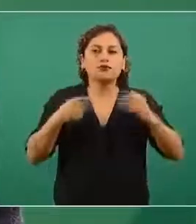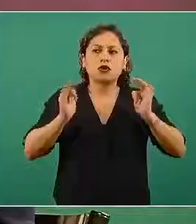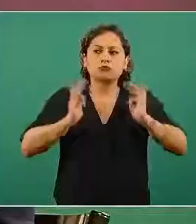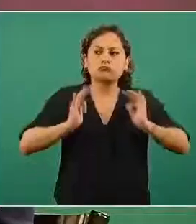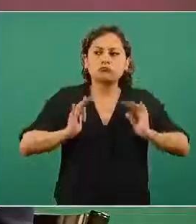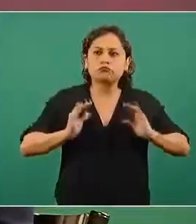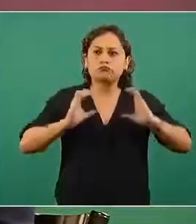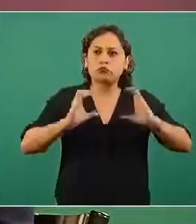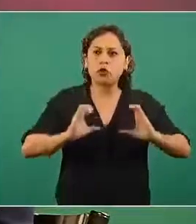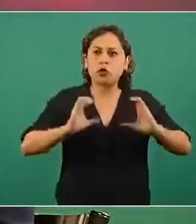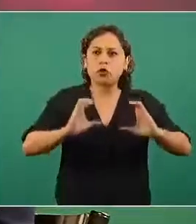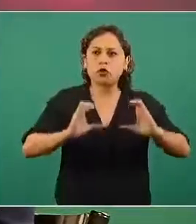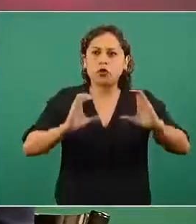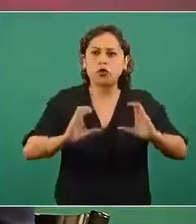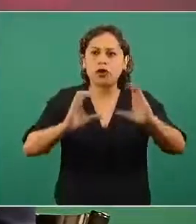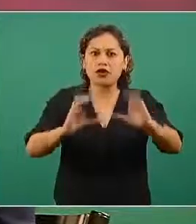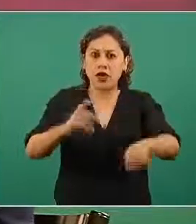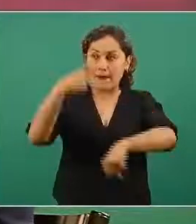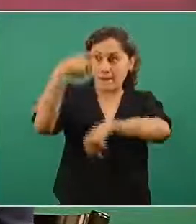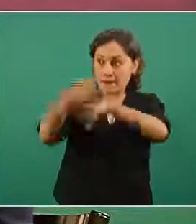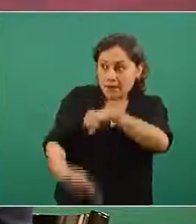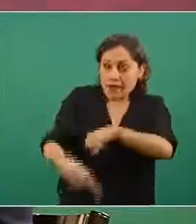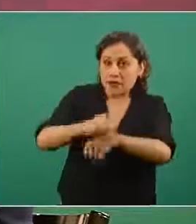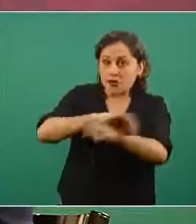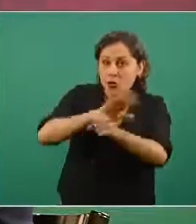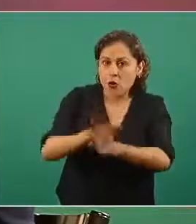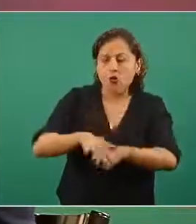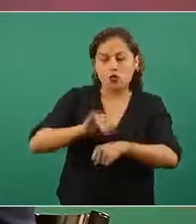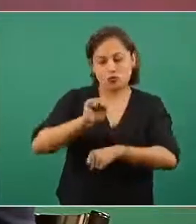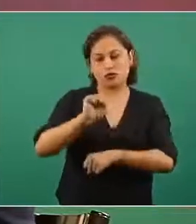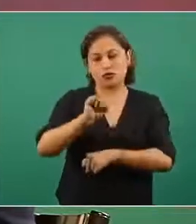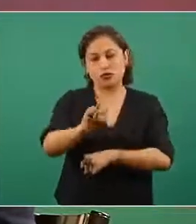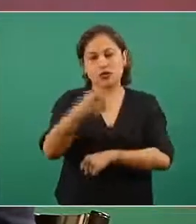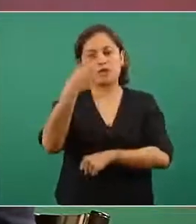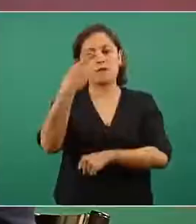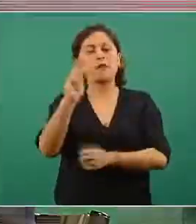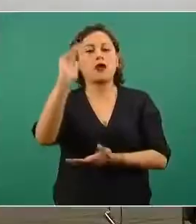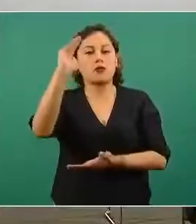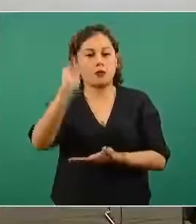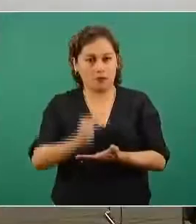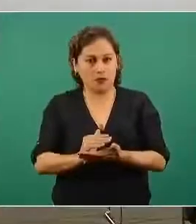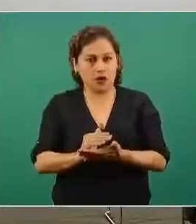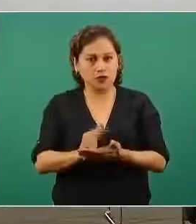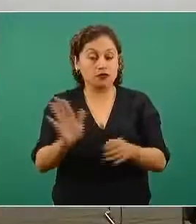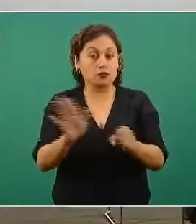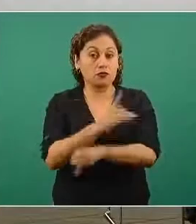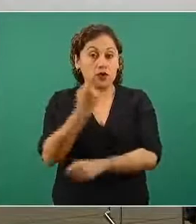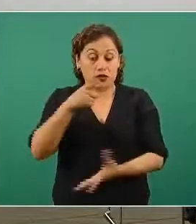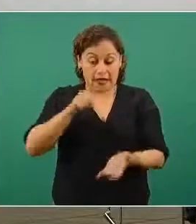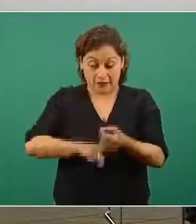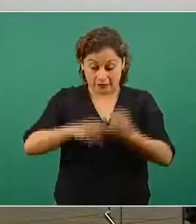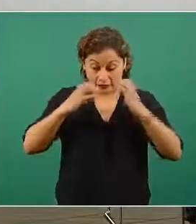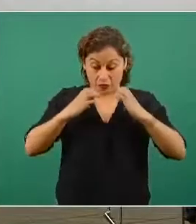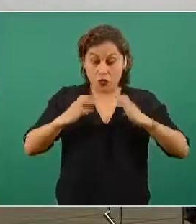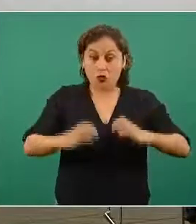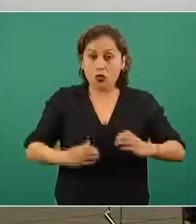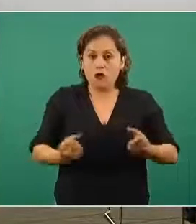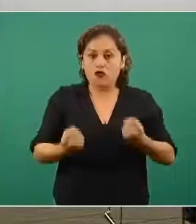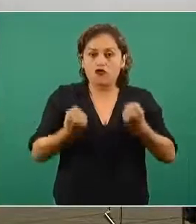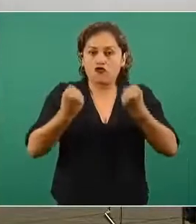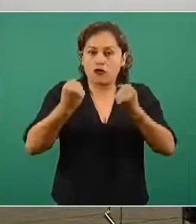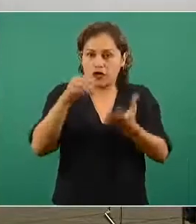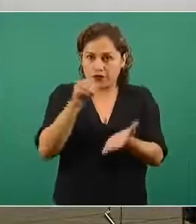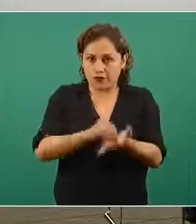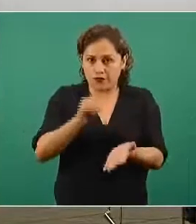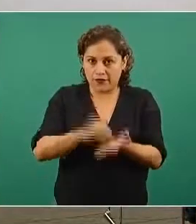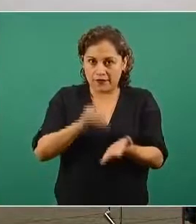momento produce que este riesgo se incremente para efectos de la afectación del sistema inmunológico o para efectos de la